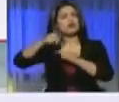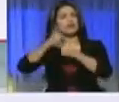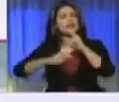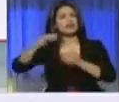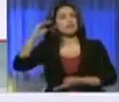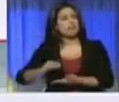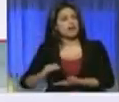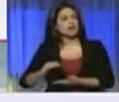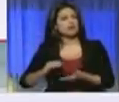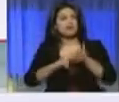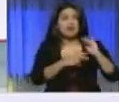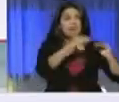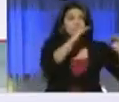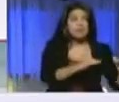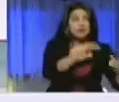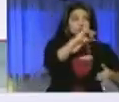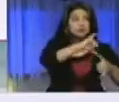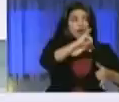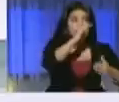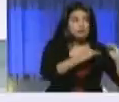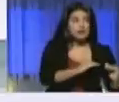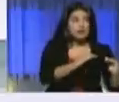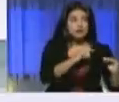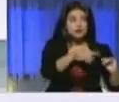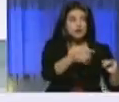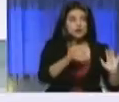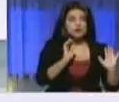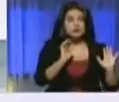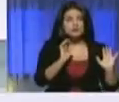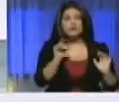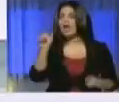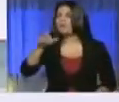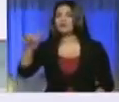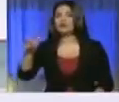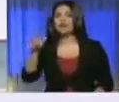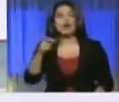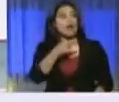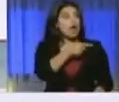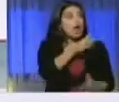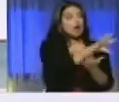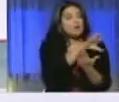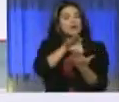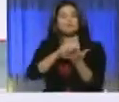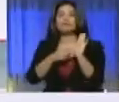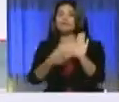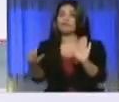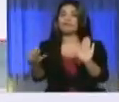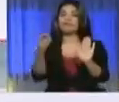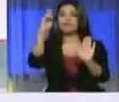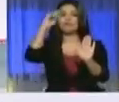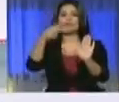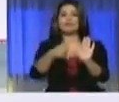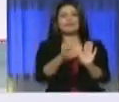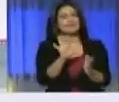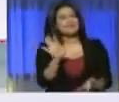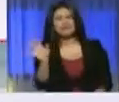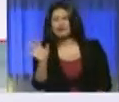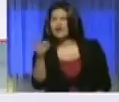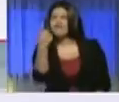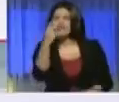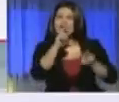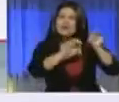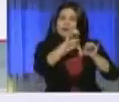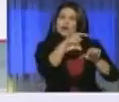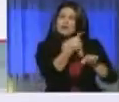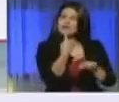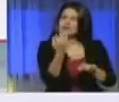Lo peor es que hay gente que se le pega a eso. Algunos escribidores. No, es una estrategia de defensa del